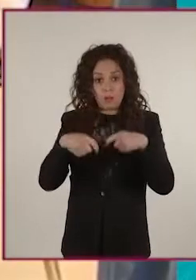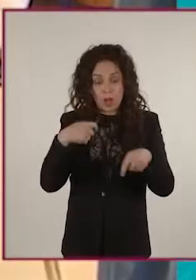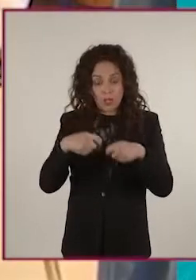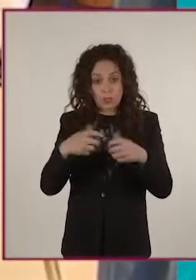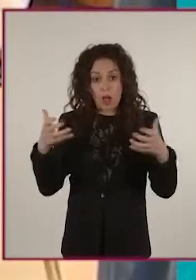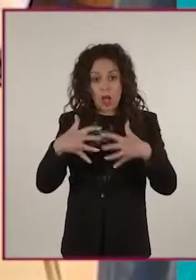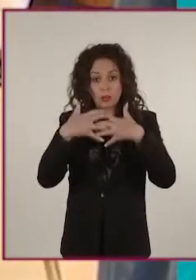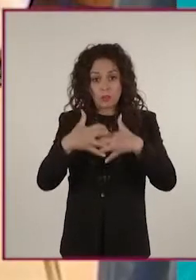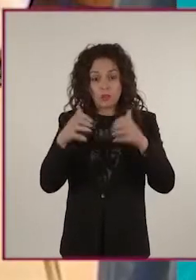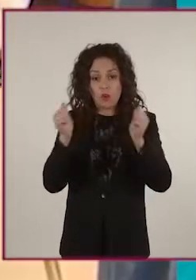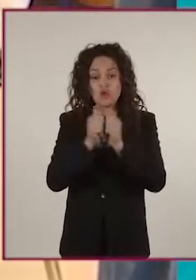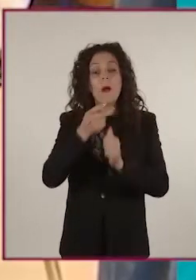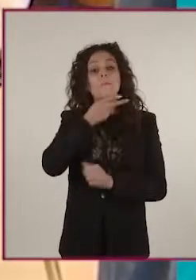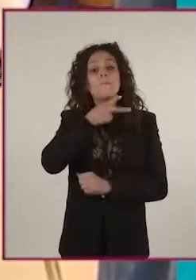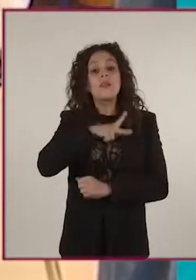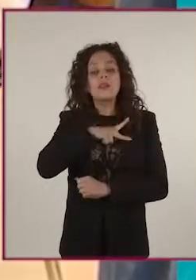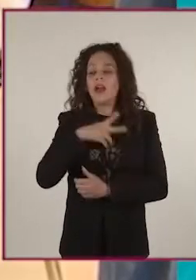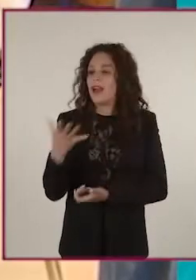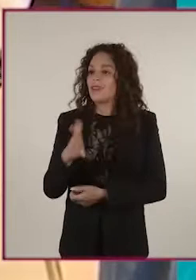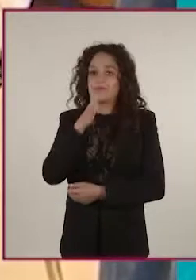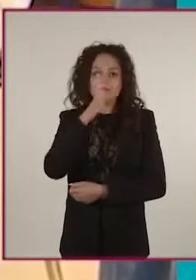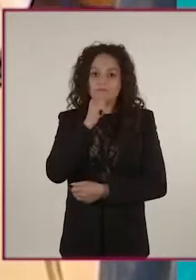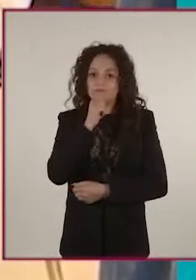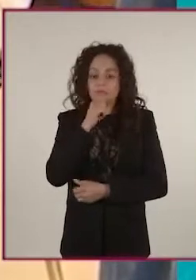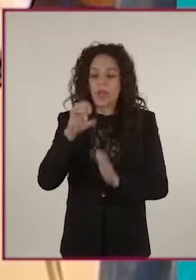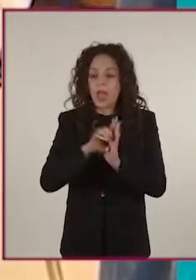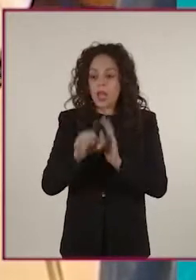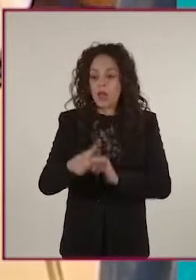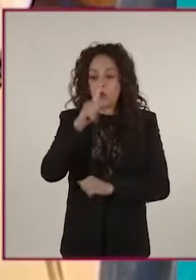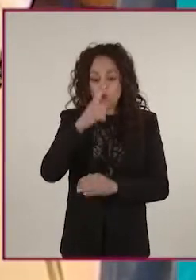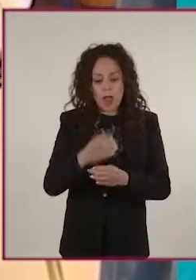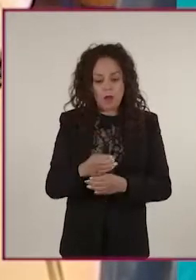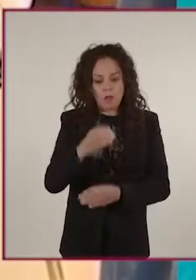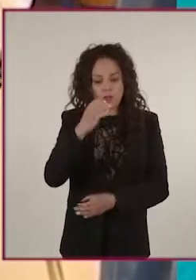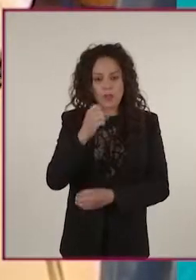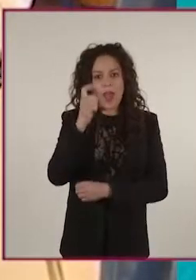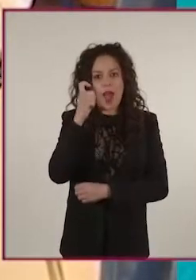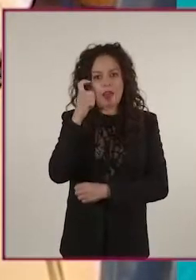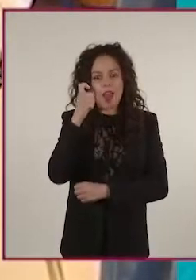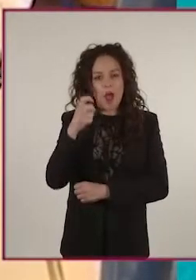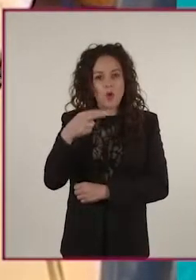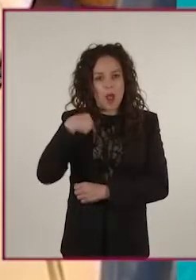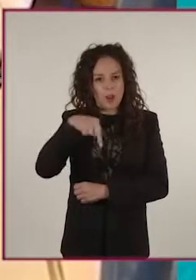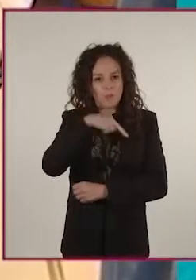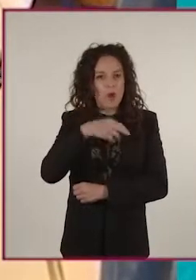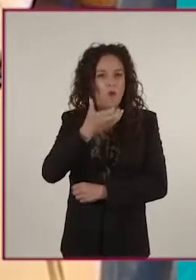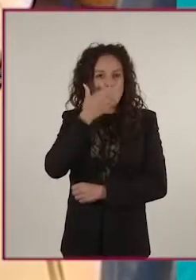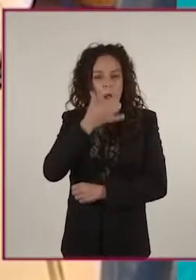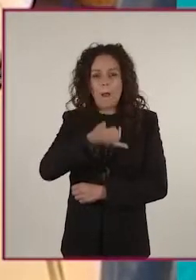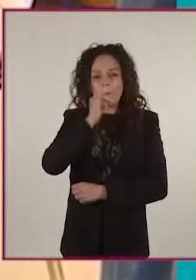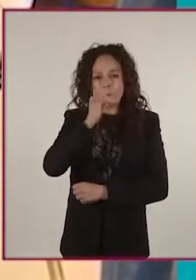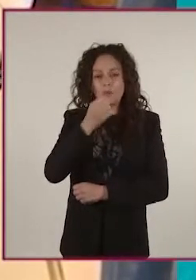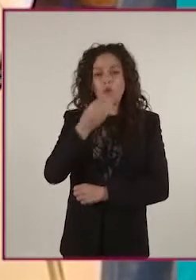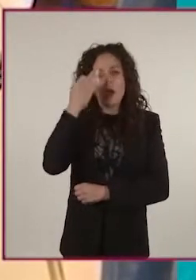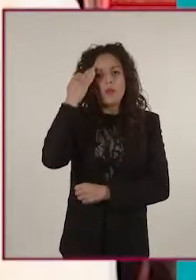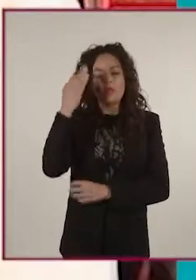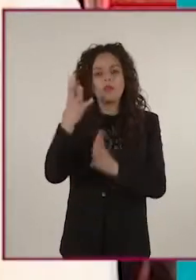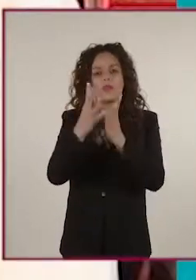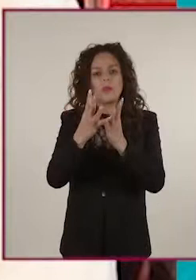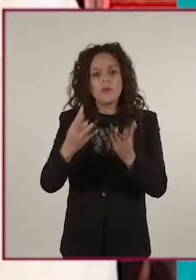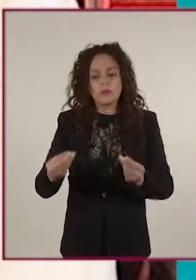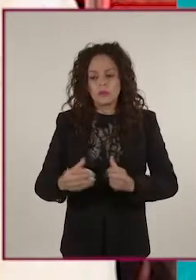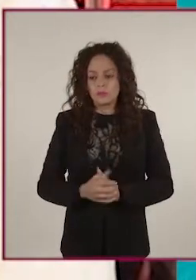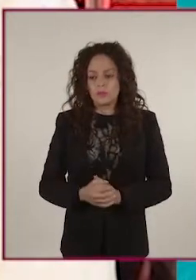tarda? ¿Cuánto tarda, por ejemplo, una botella de plástico agua normal de las que consumimos en desaparecer del ambiente? Del orden